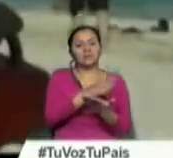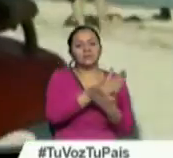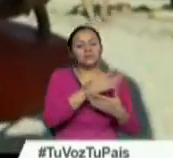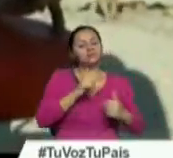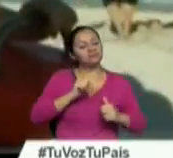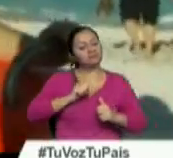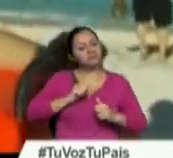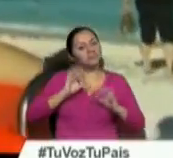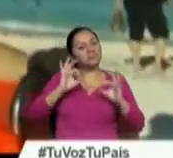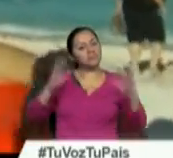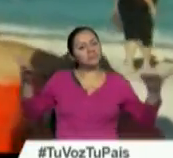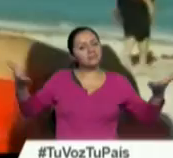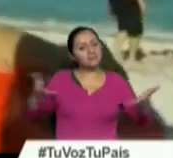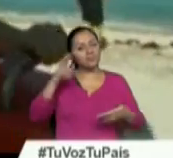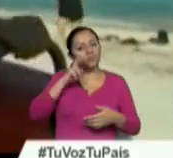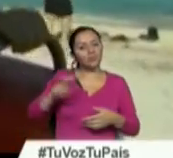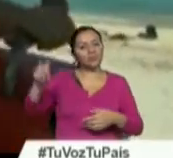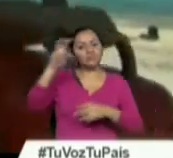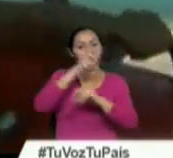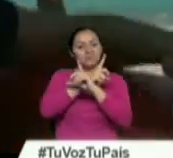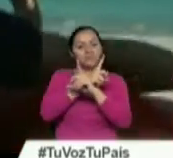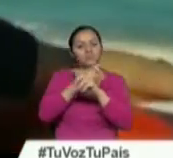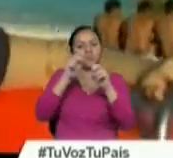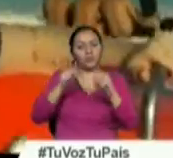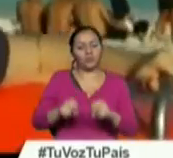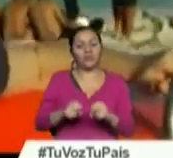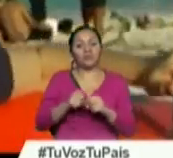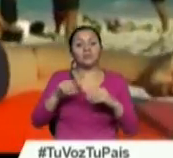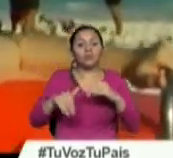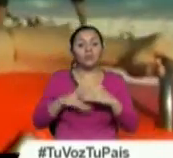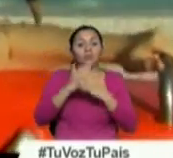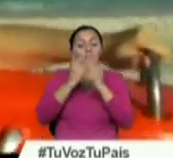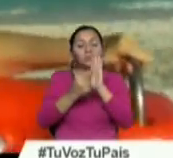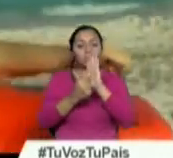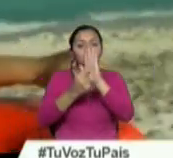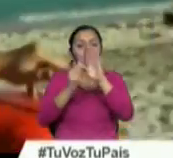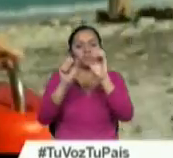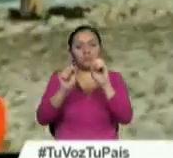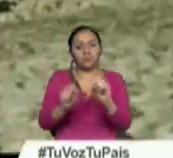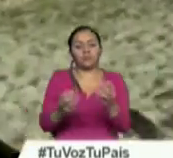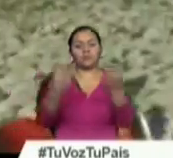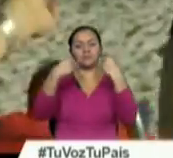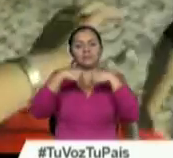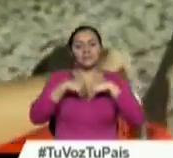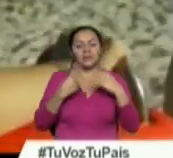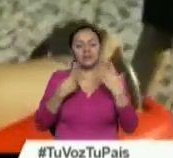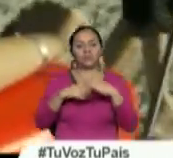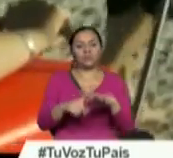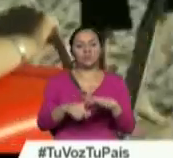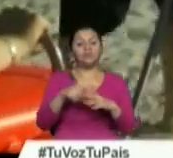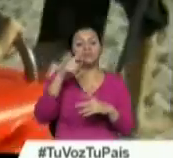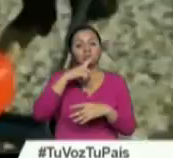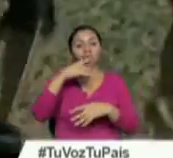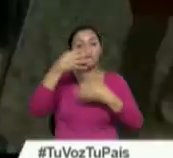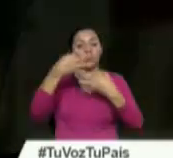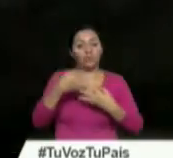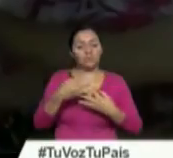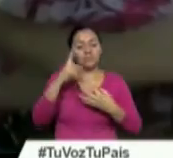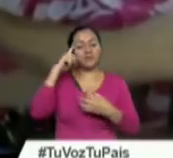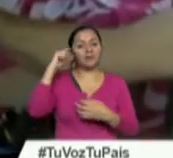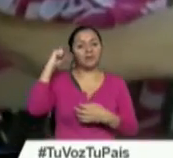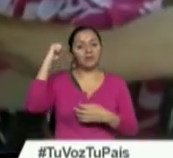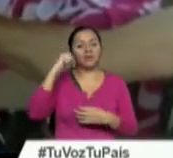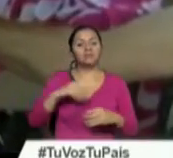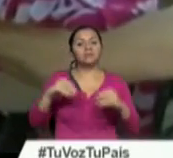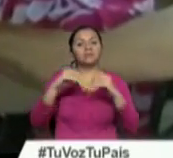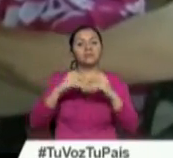confort para recibir al turista con discapacidad. Un nuevo escenario que permite su plena inclusión, el cumplimiento de sus derechos a